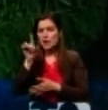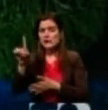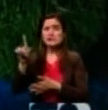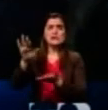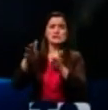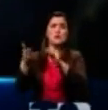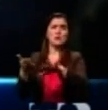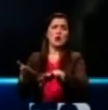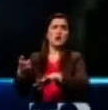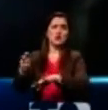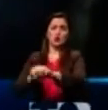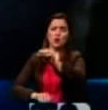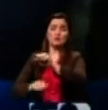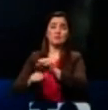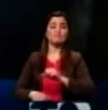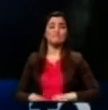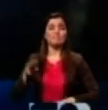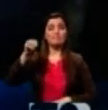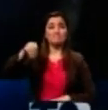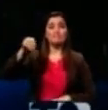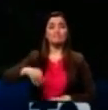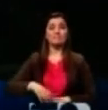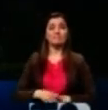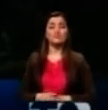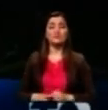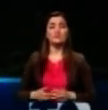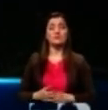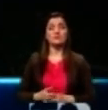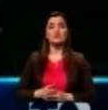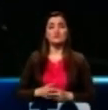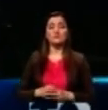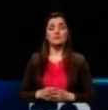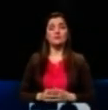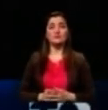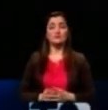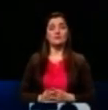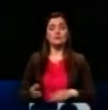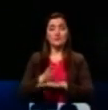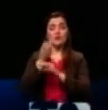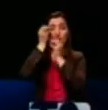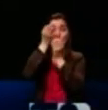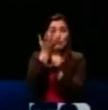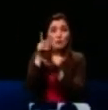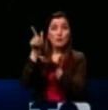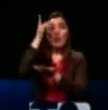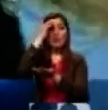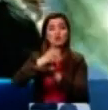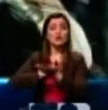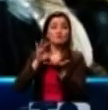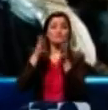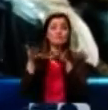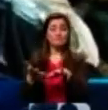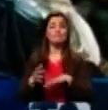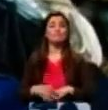avanzado estado de descomposición este martes. De forma preliminar se informó que el sujeto se habría suicidado.